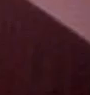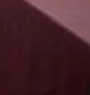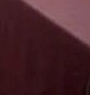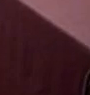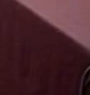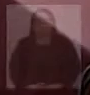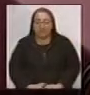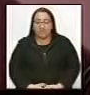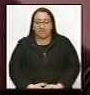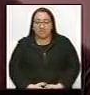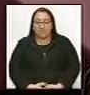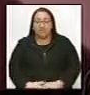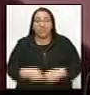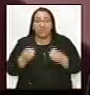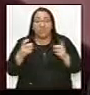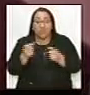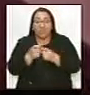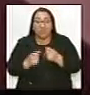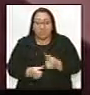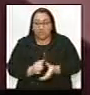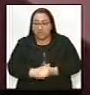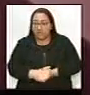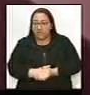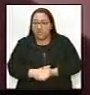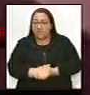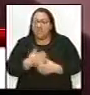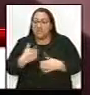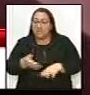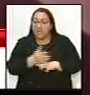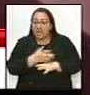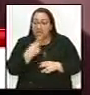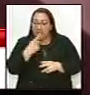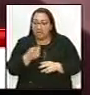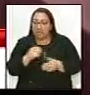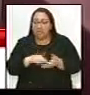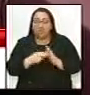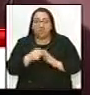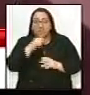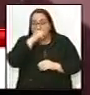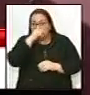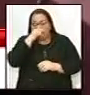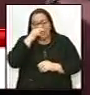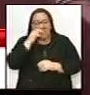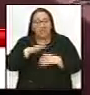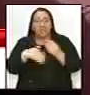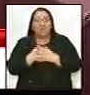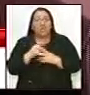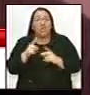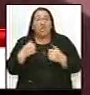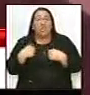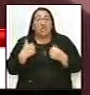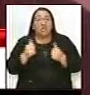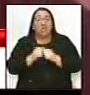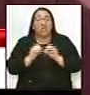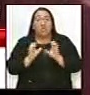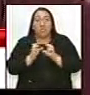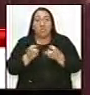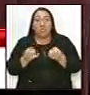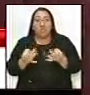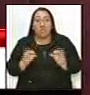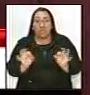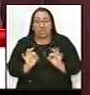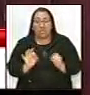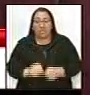millones como desistas habiéndose verificado que no teníamos contamos con el coro un